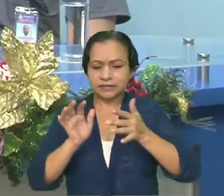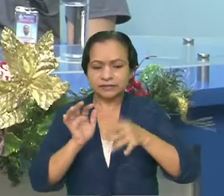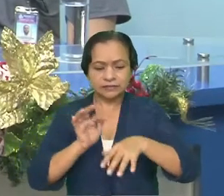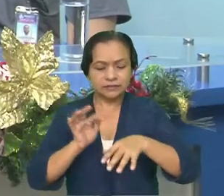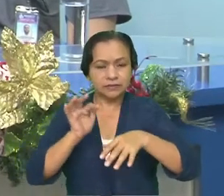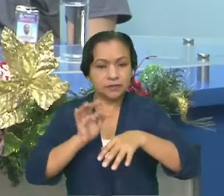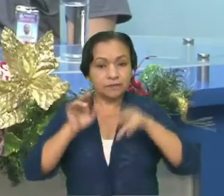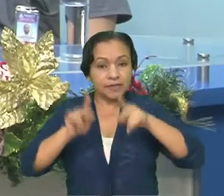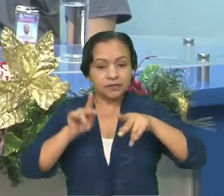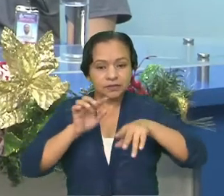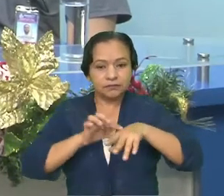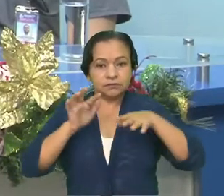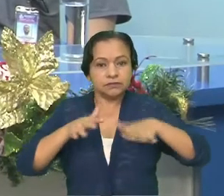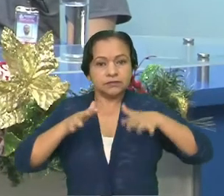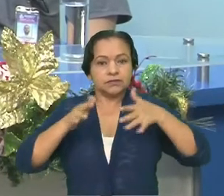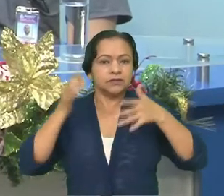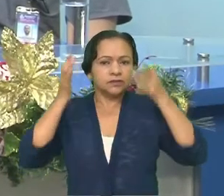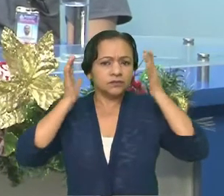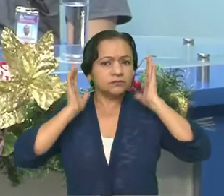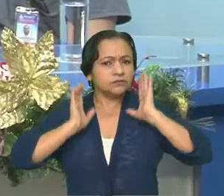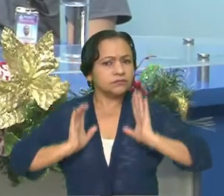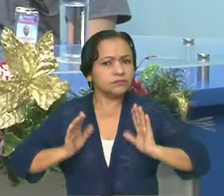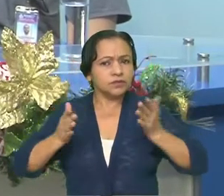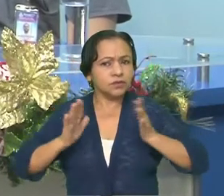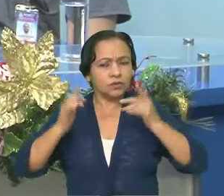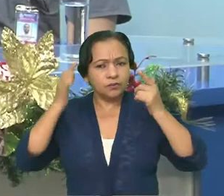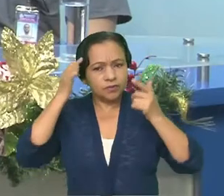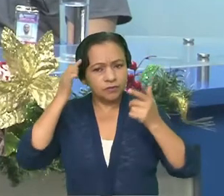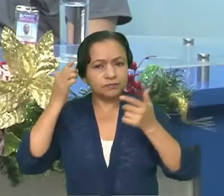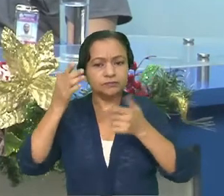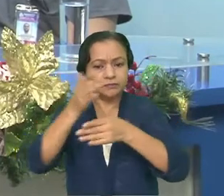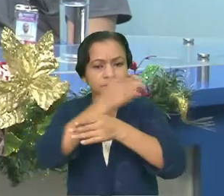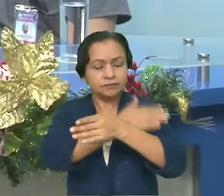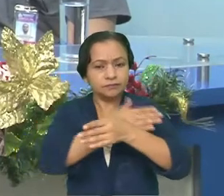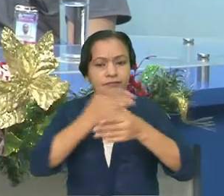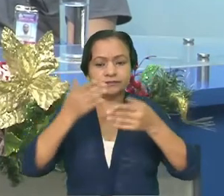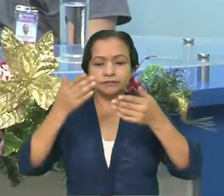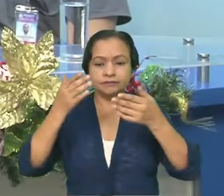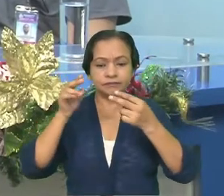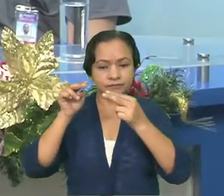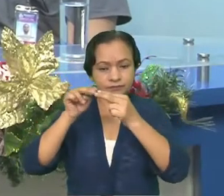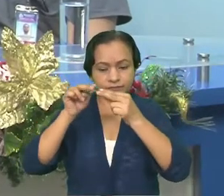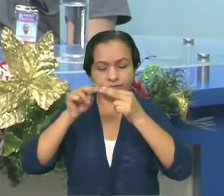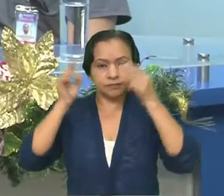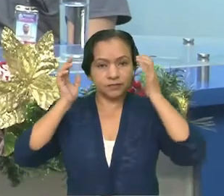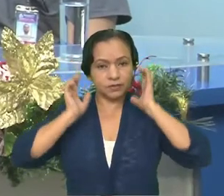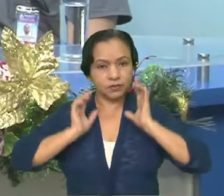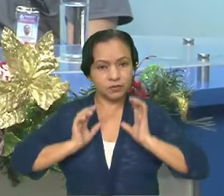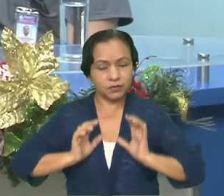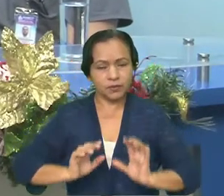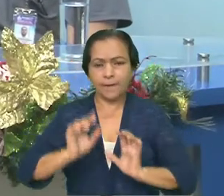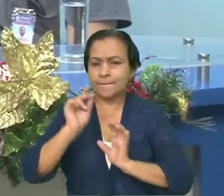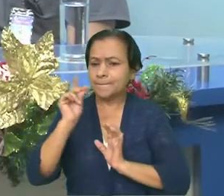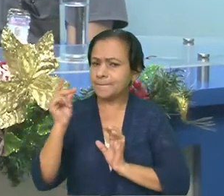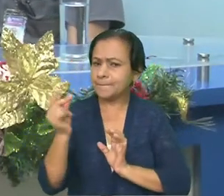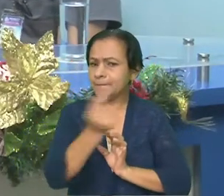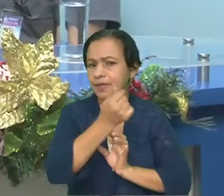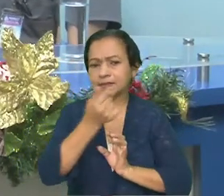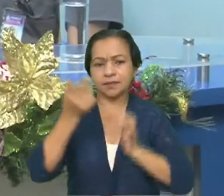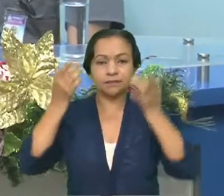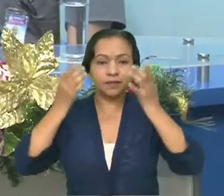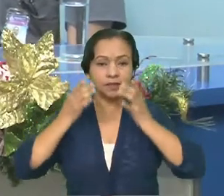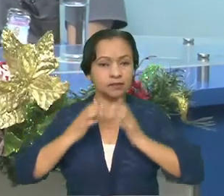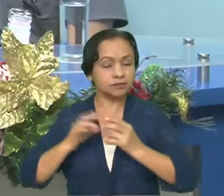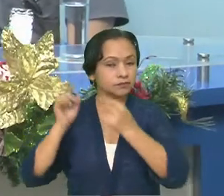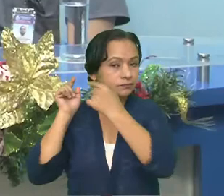del ser humano, el que apareciera esta estructura hizo que la transmisión neuronal sea muchísimo más rápida, ¿no?